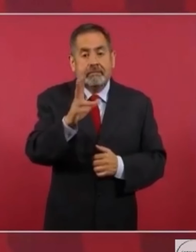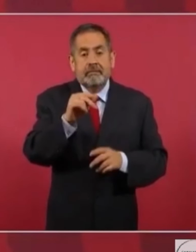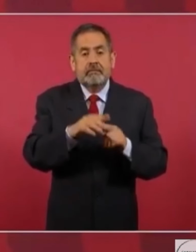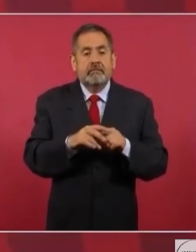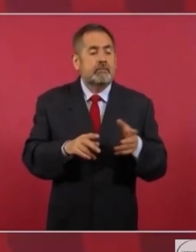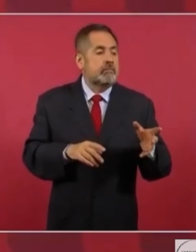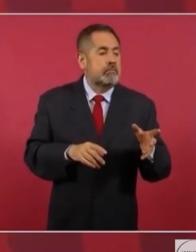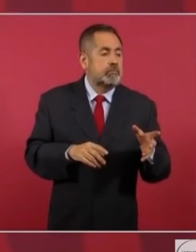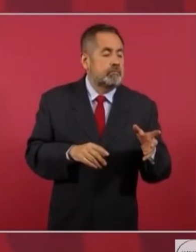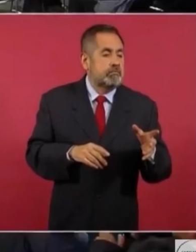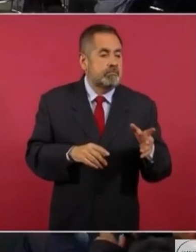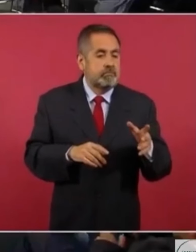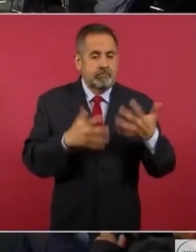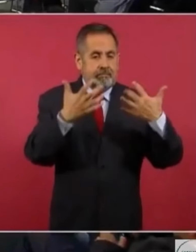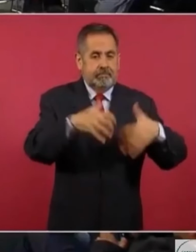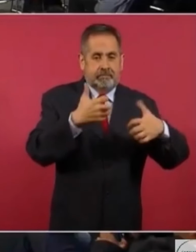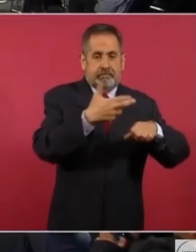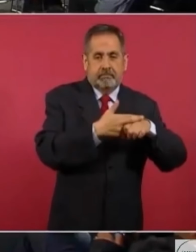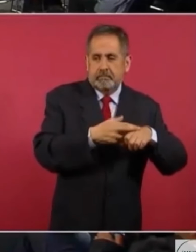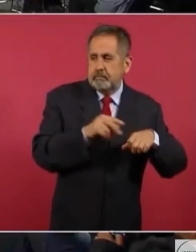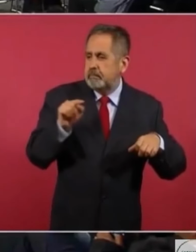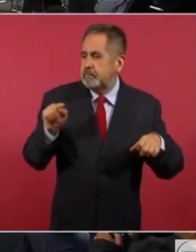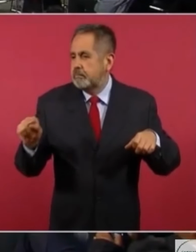estos diputados a